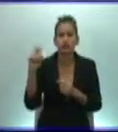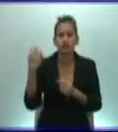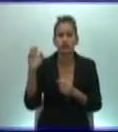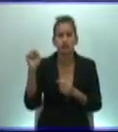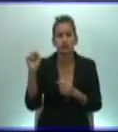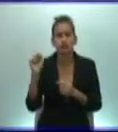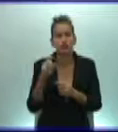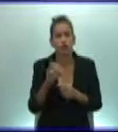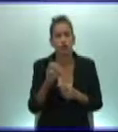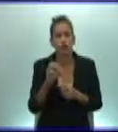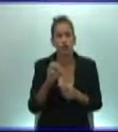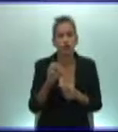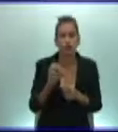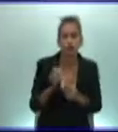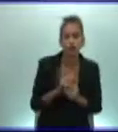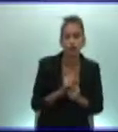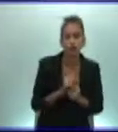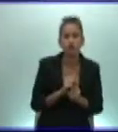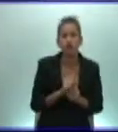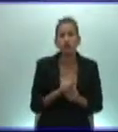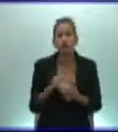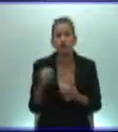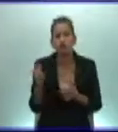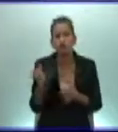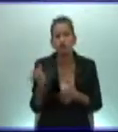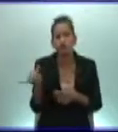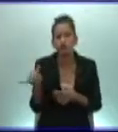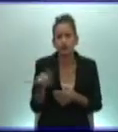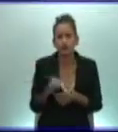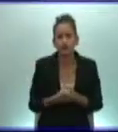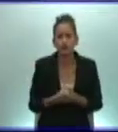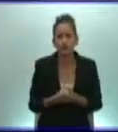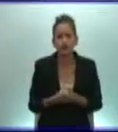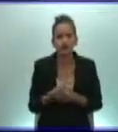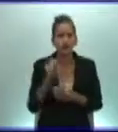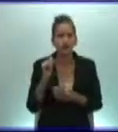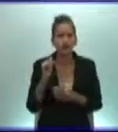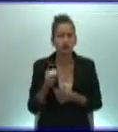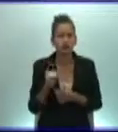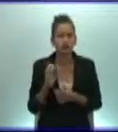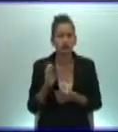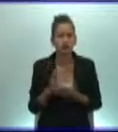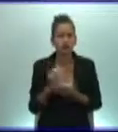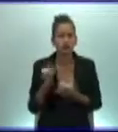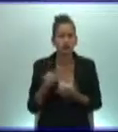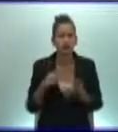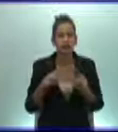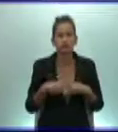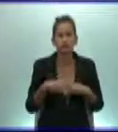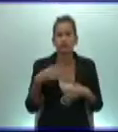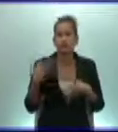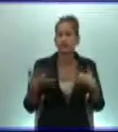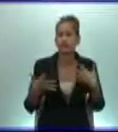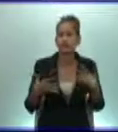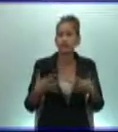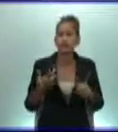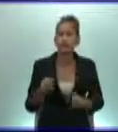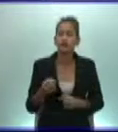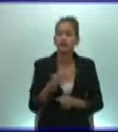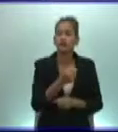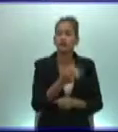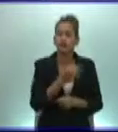iguales. En el encuentro de hoy nos vamos a dedicar a resolver ejercicios donde apliquemos